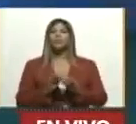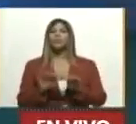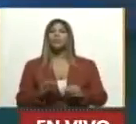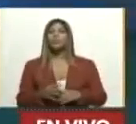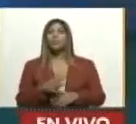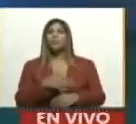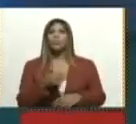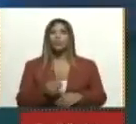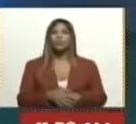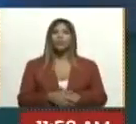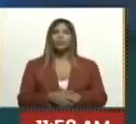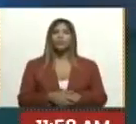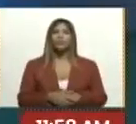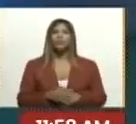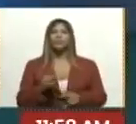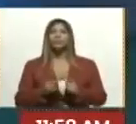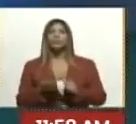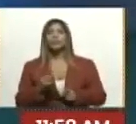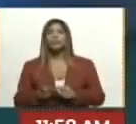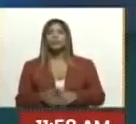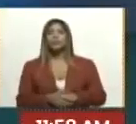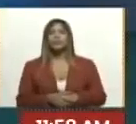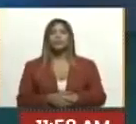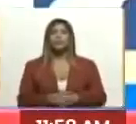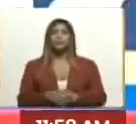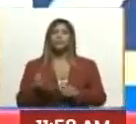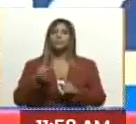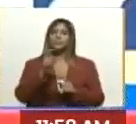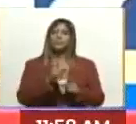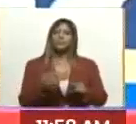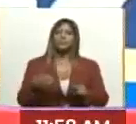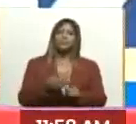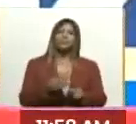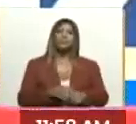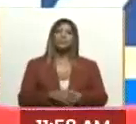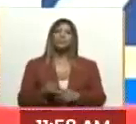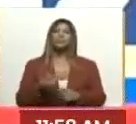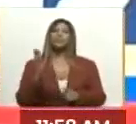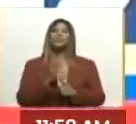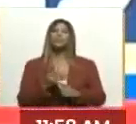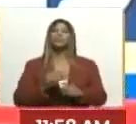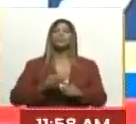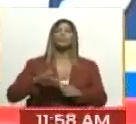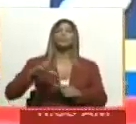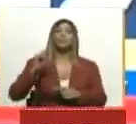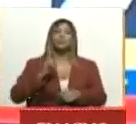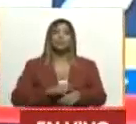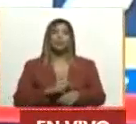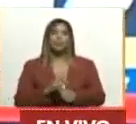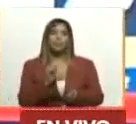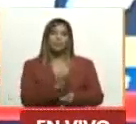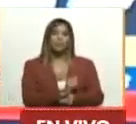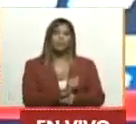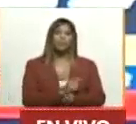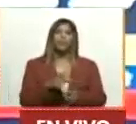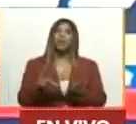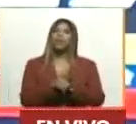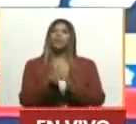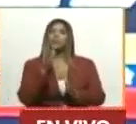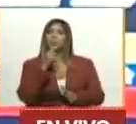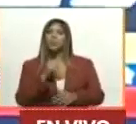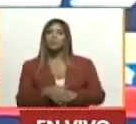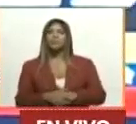puedan, que penda sobre el acusado una condena excesiva, muchas veces ilegal. De